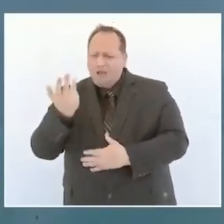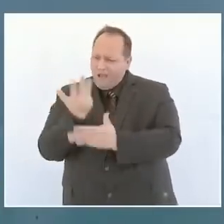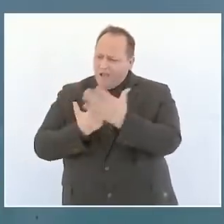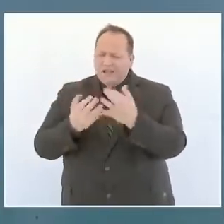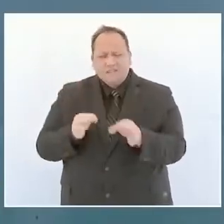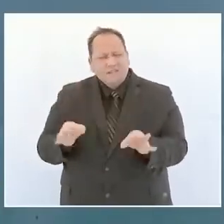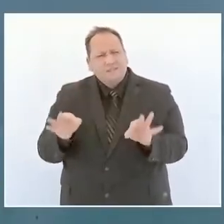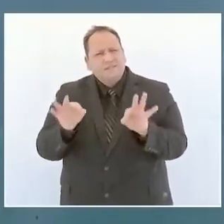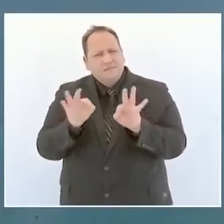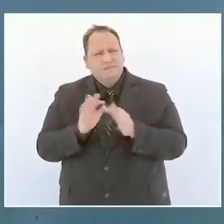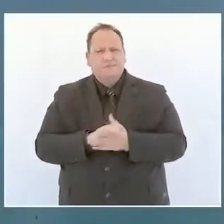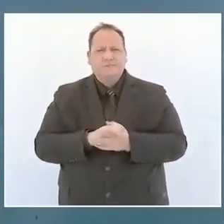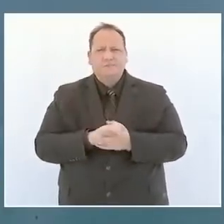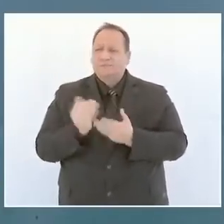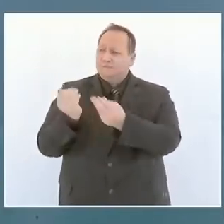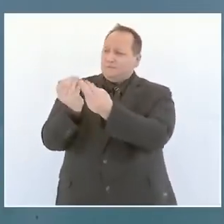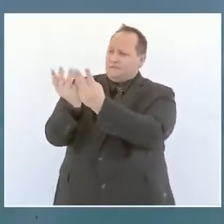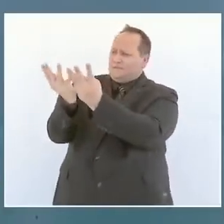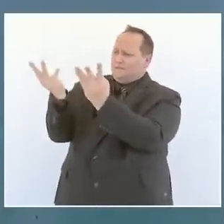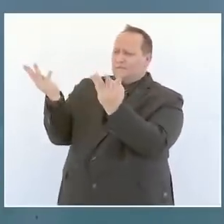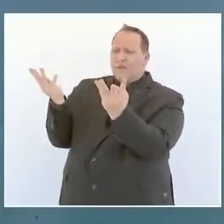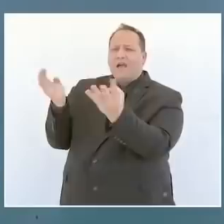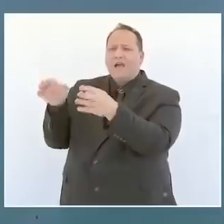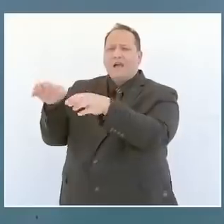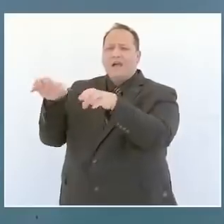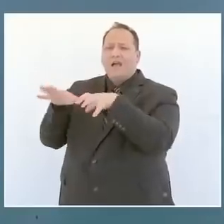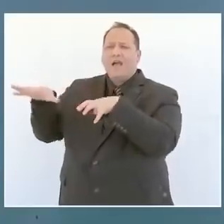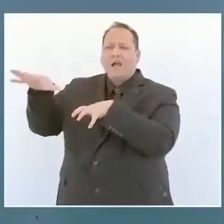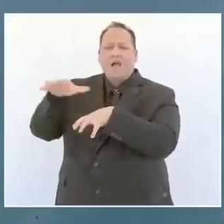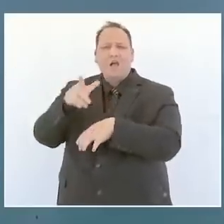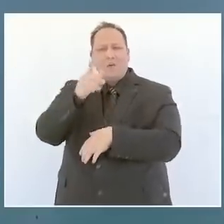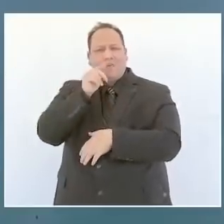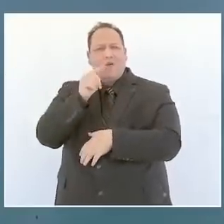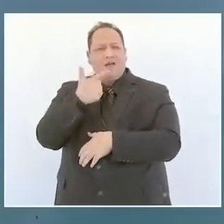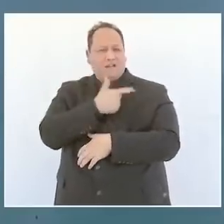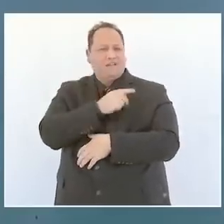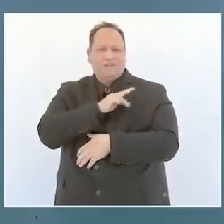a cabo todos los integrantes de la Guardia Nacional.